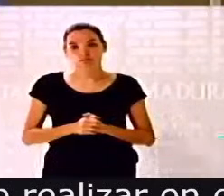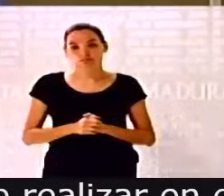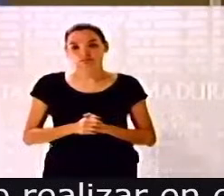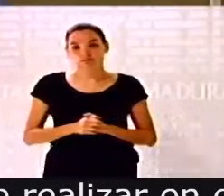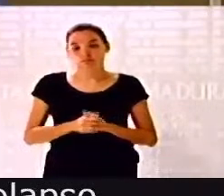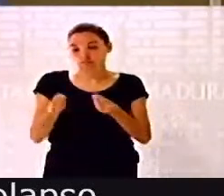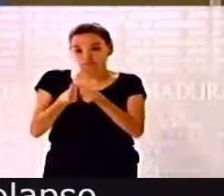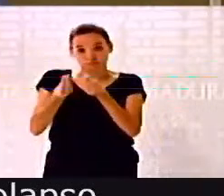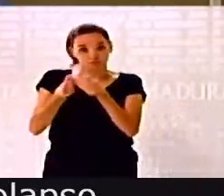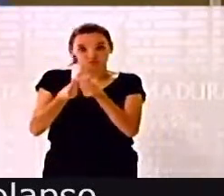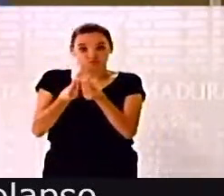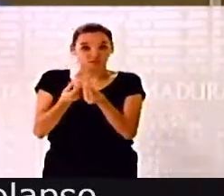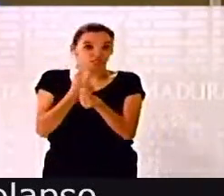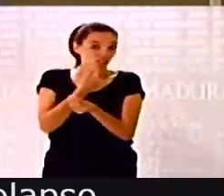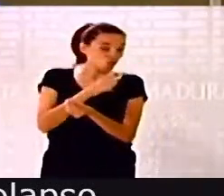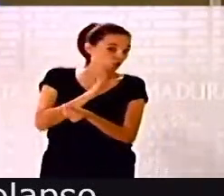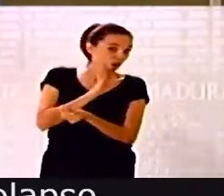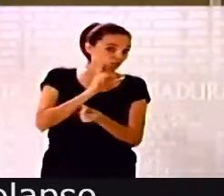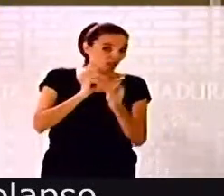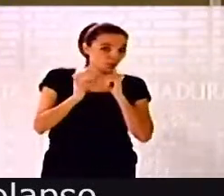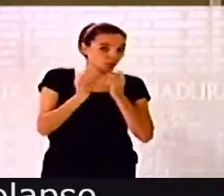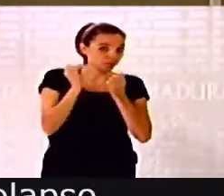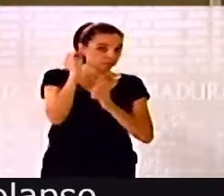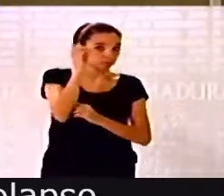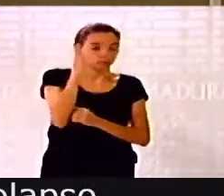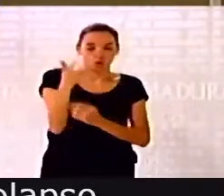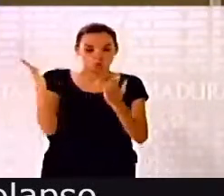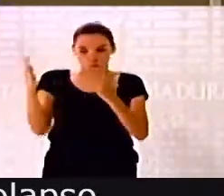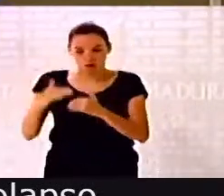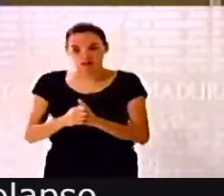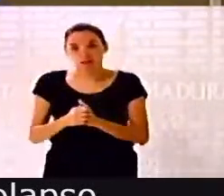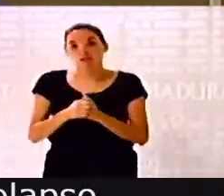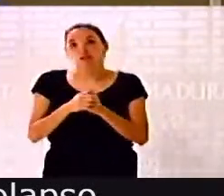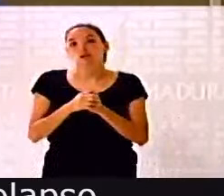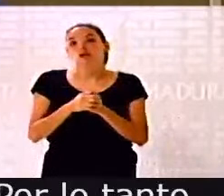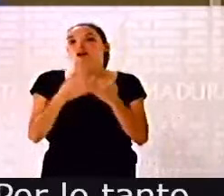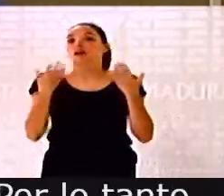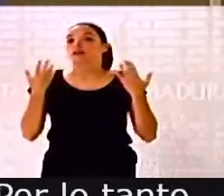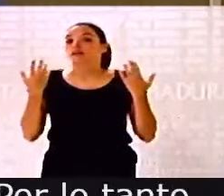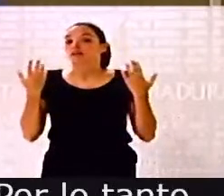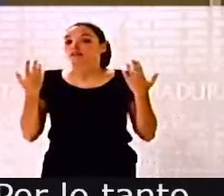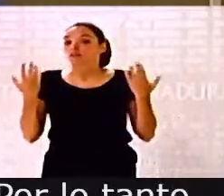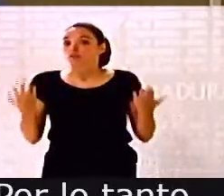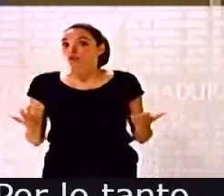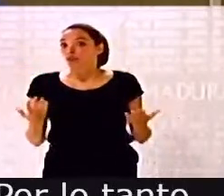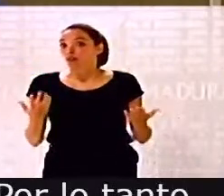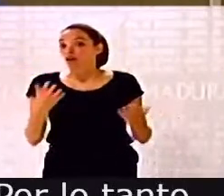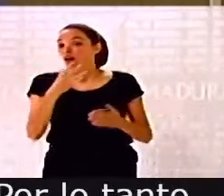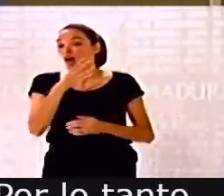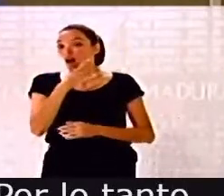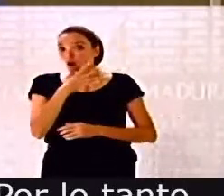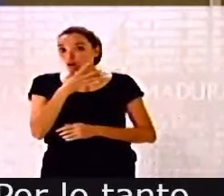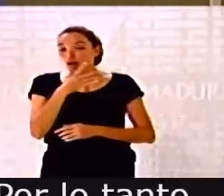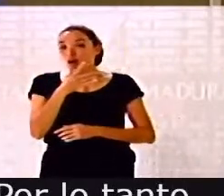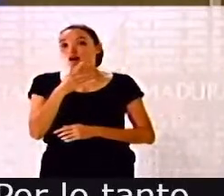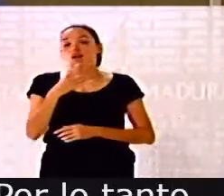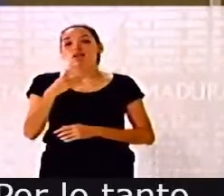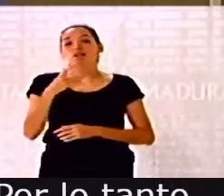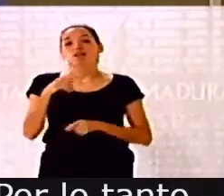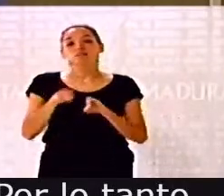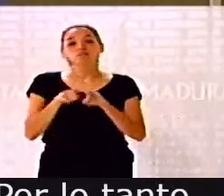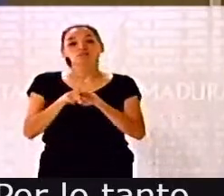en la rueda de prensa. Por lo tanto, descarto que en este momento estemos hablando de un colapso hospitalario que nos